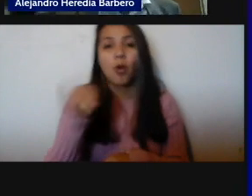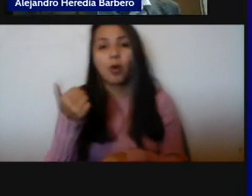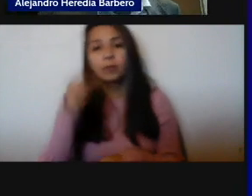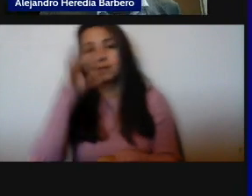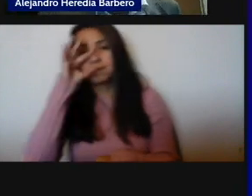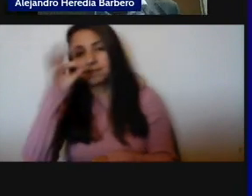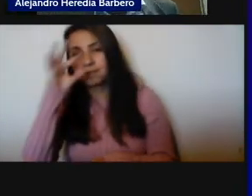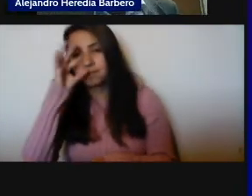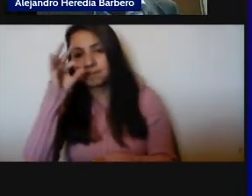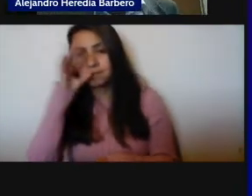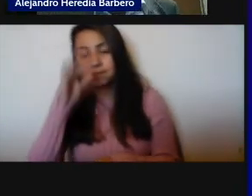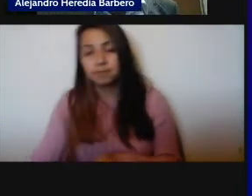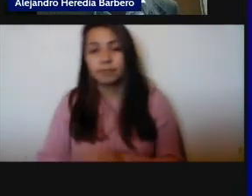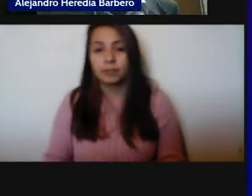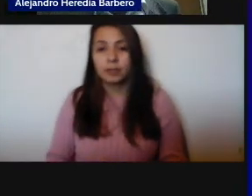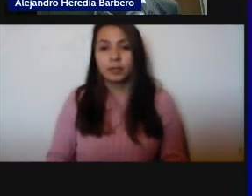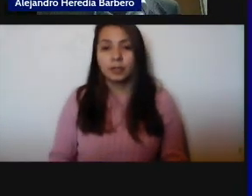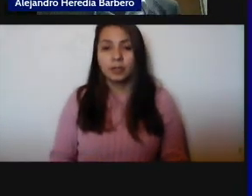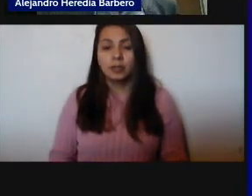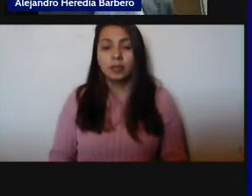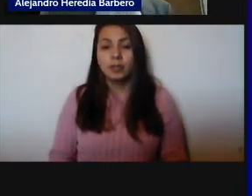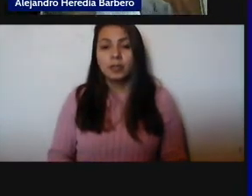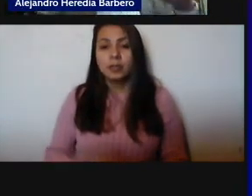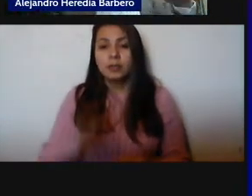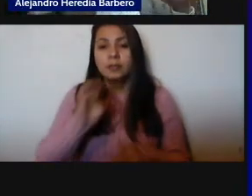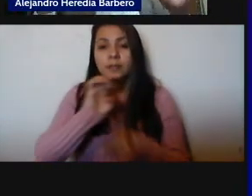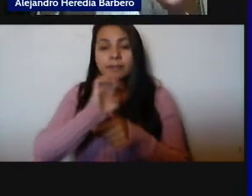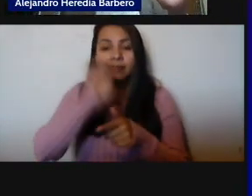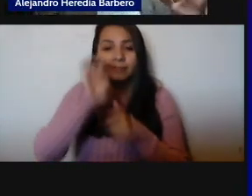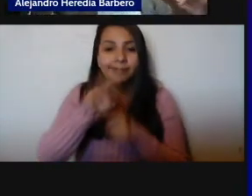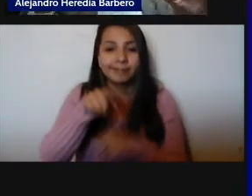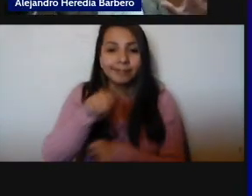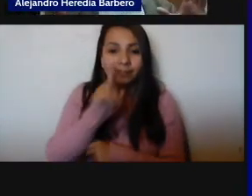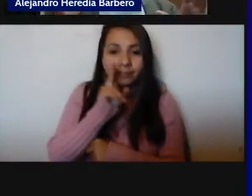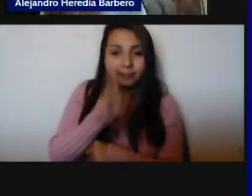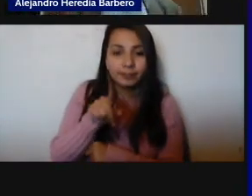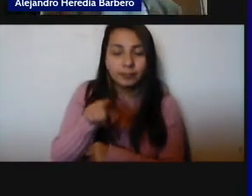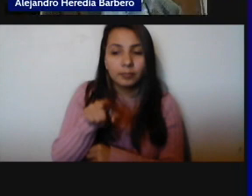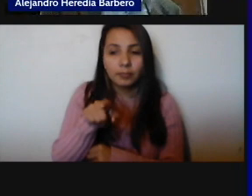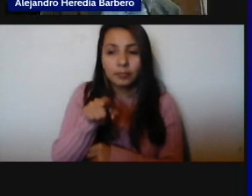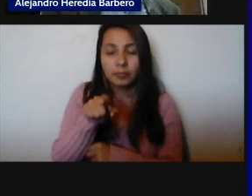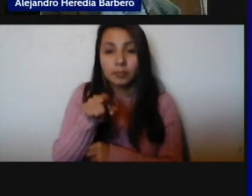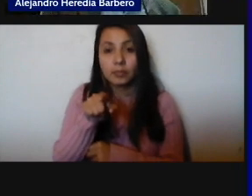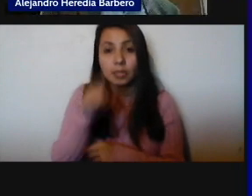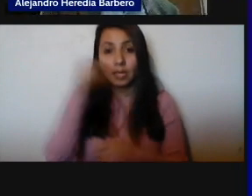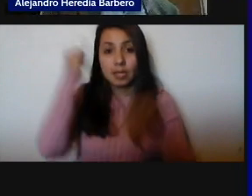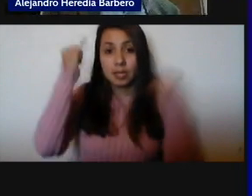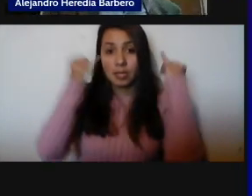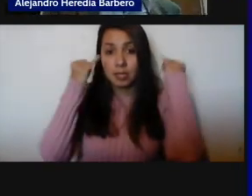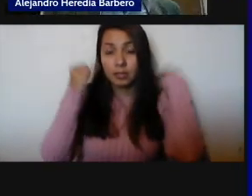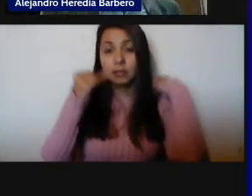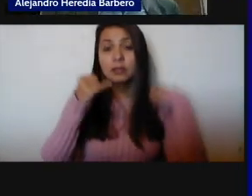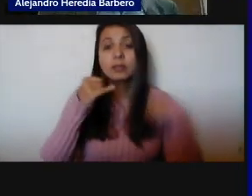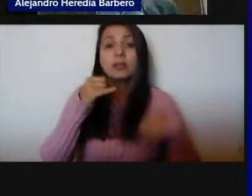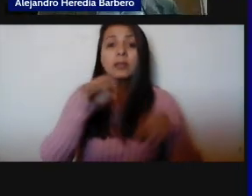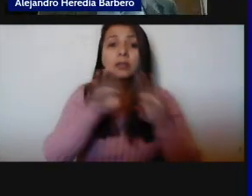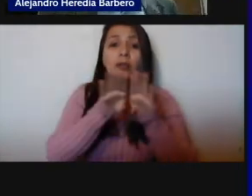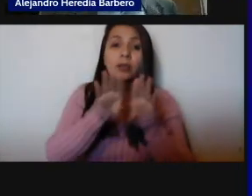y se desfavorece a otras. ¿Eh? Entonces, tenemos que